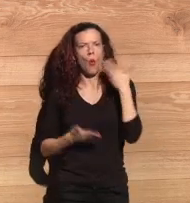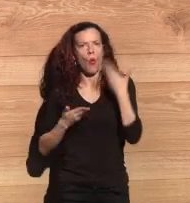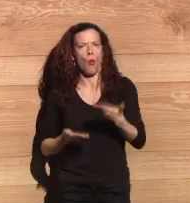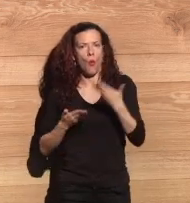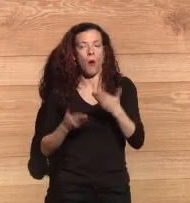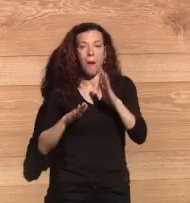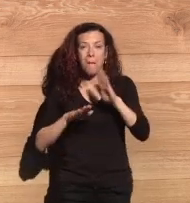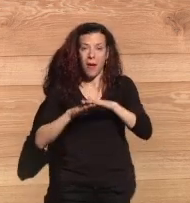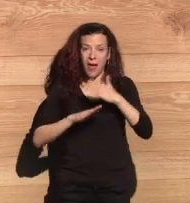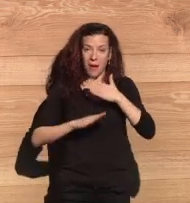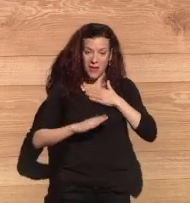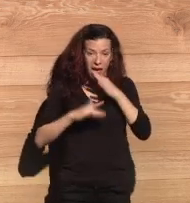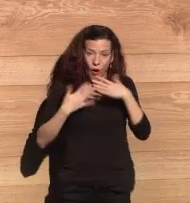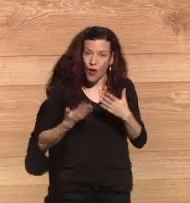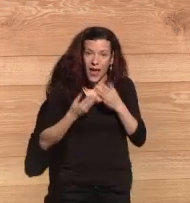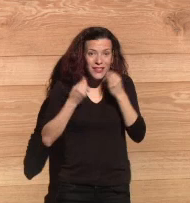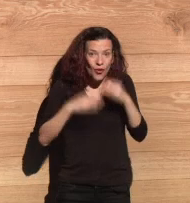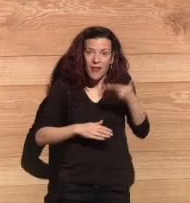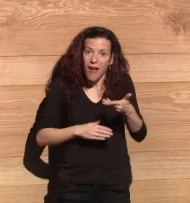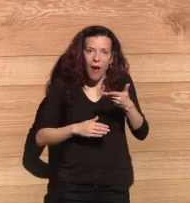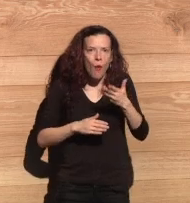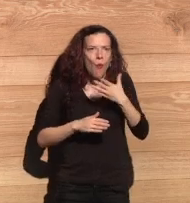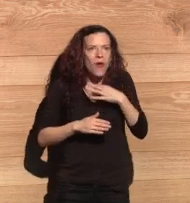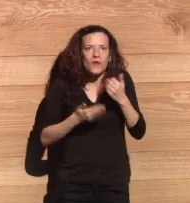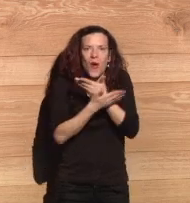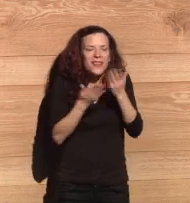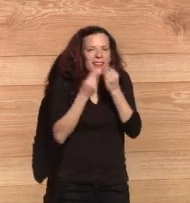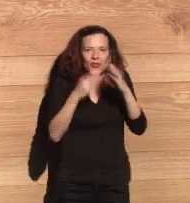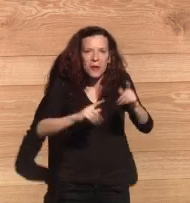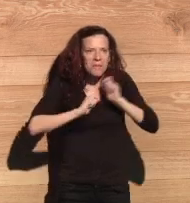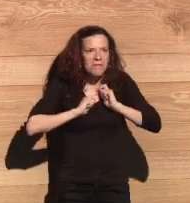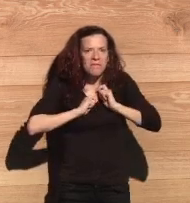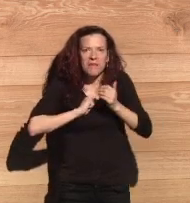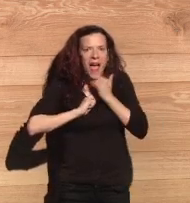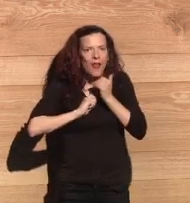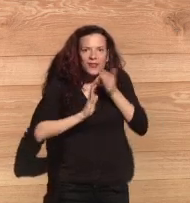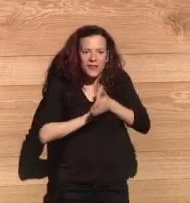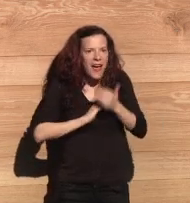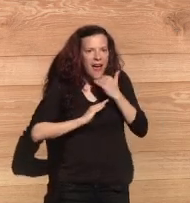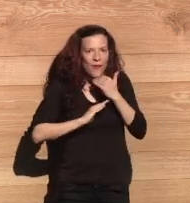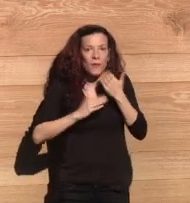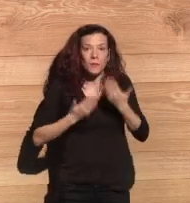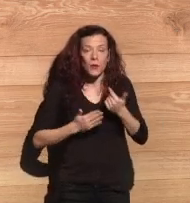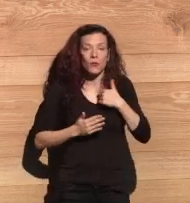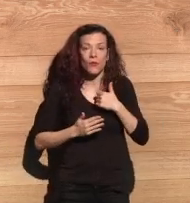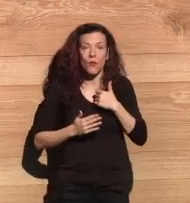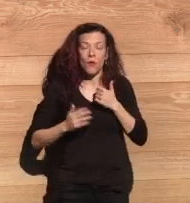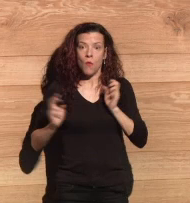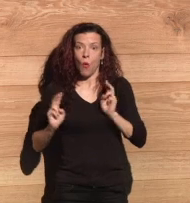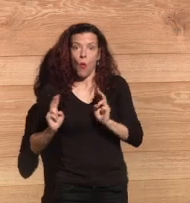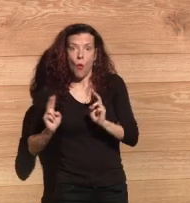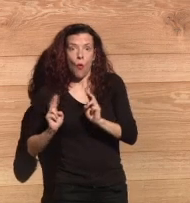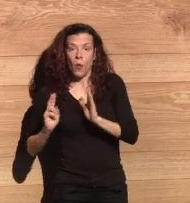grandes historias pueden ser cualquier historia que signifique algo para mí, ¿no? Y entonces he pasado de la intensidad del momento